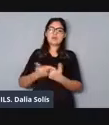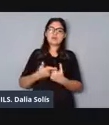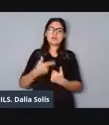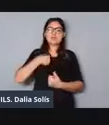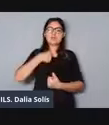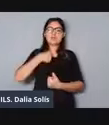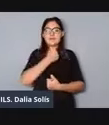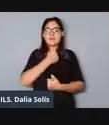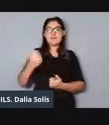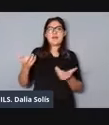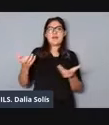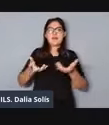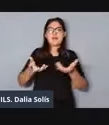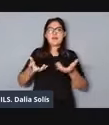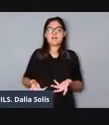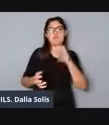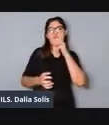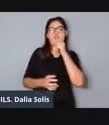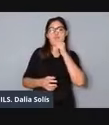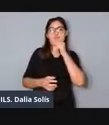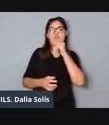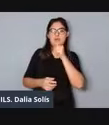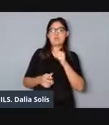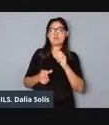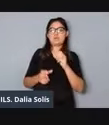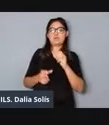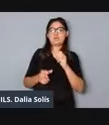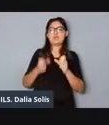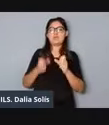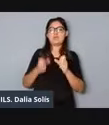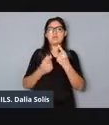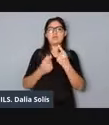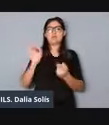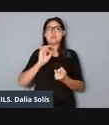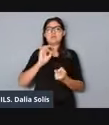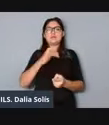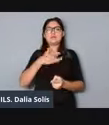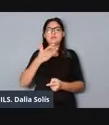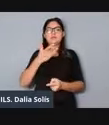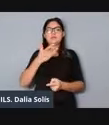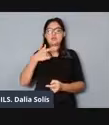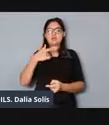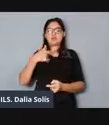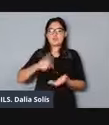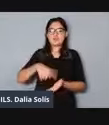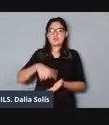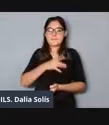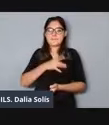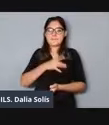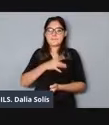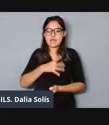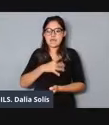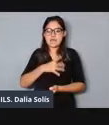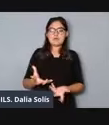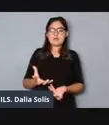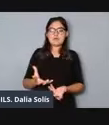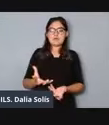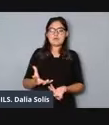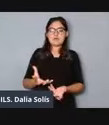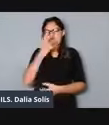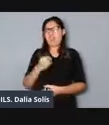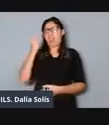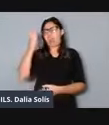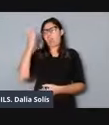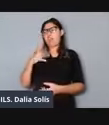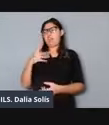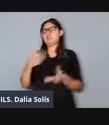supuesto, miedo, angustia o hasta pereza por hacerlo, y eso nos puede generar mucha culpa y entonces se vuelve este círculo